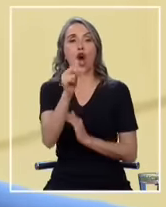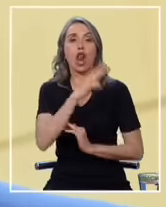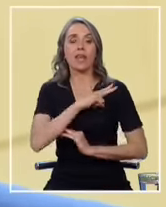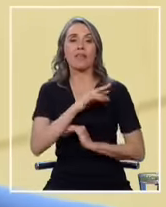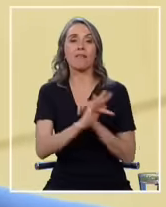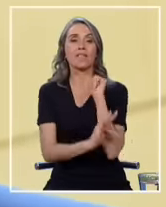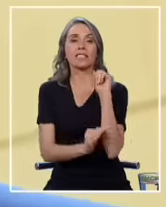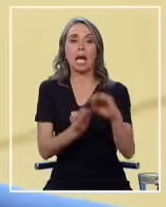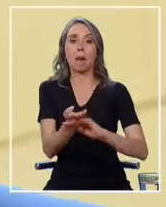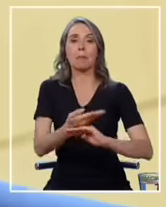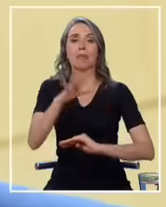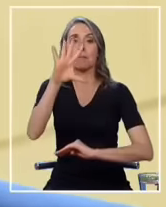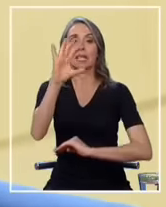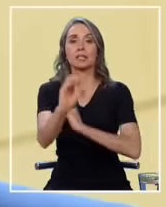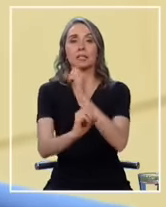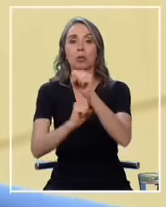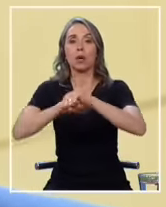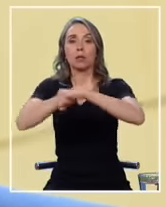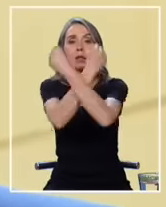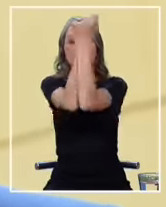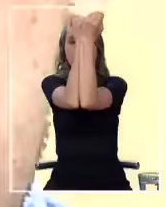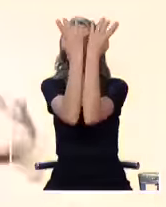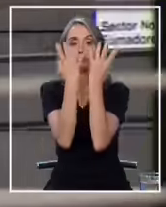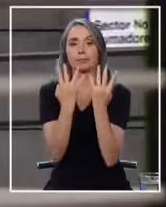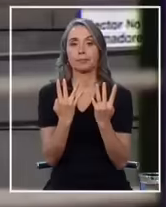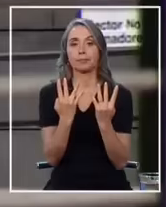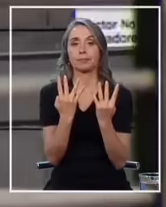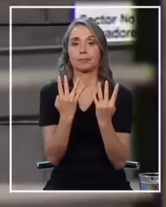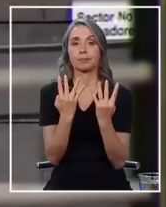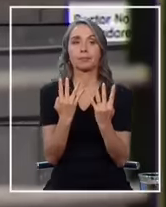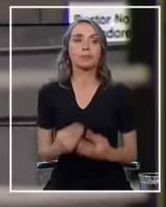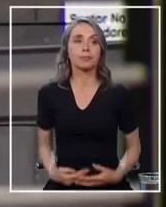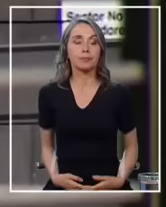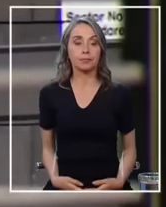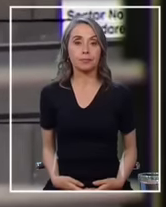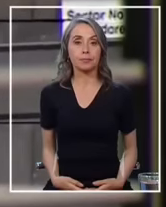la fiscalía pide más de 50 años tras las rejas.